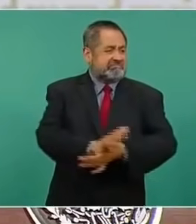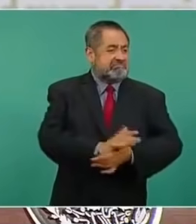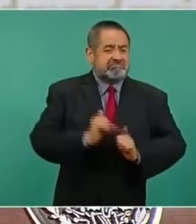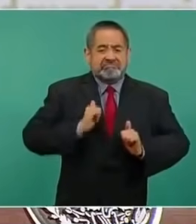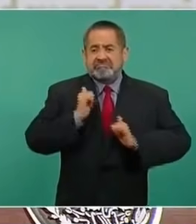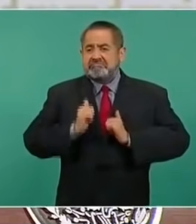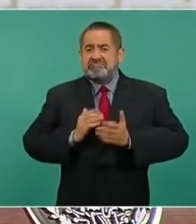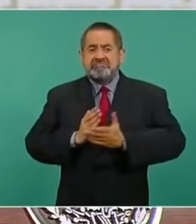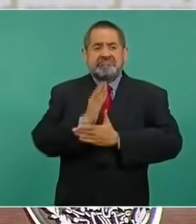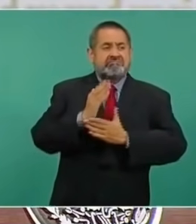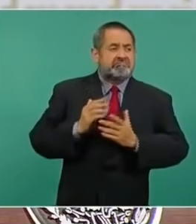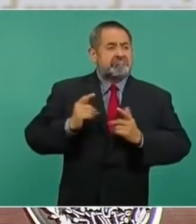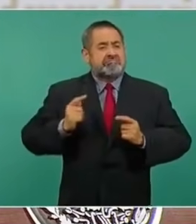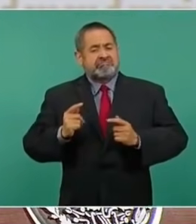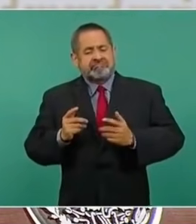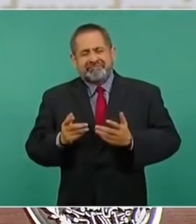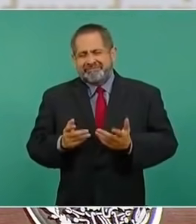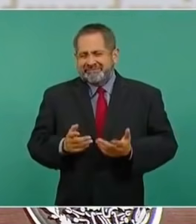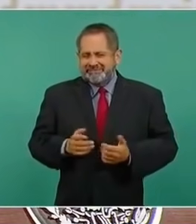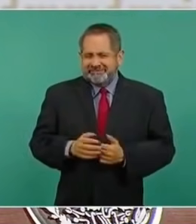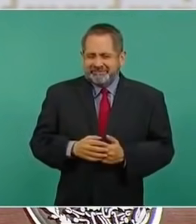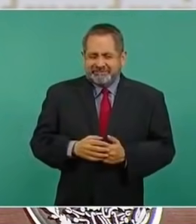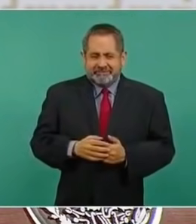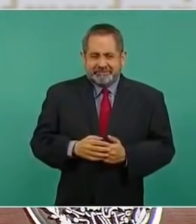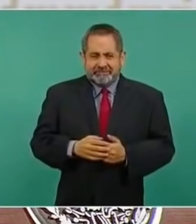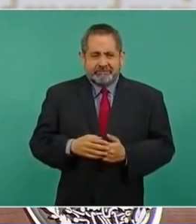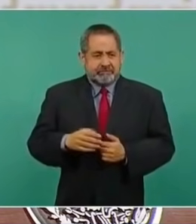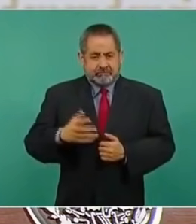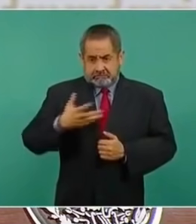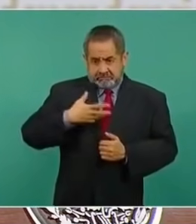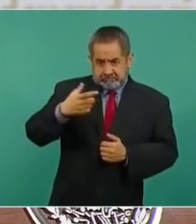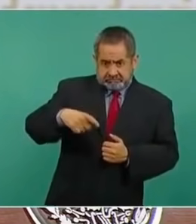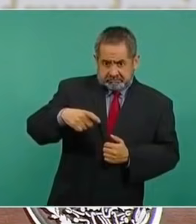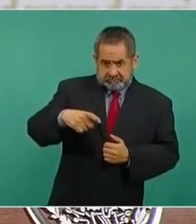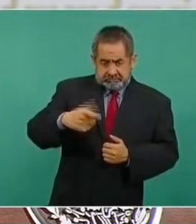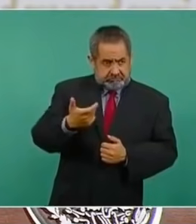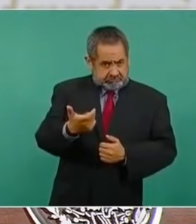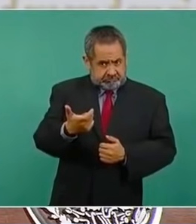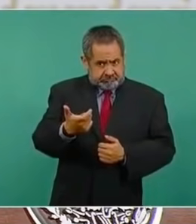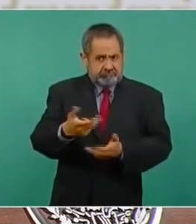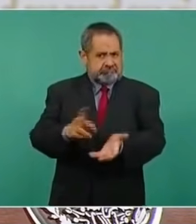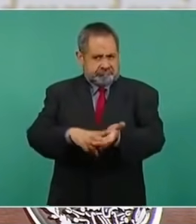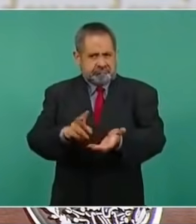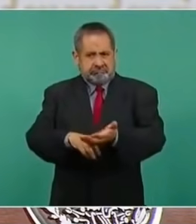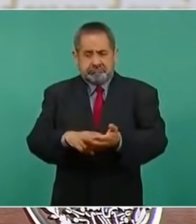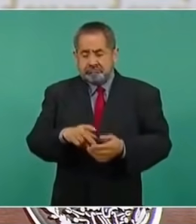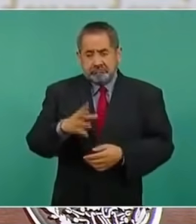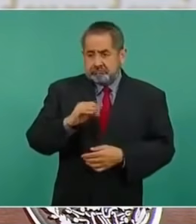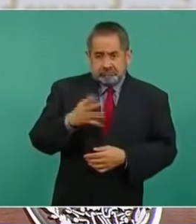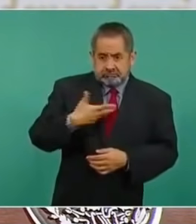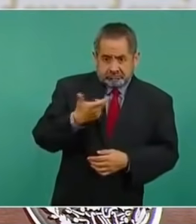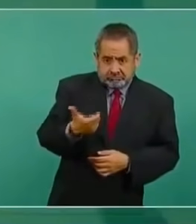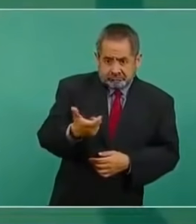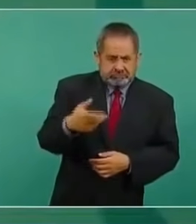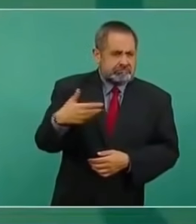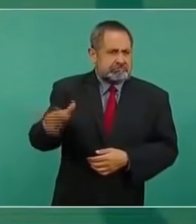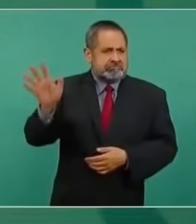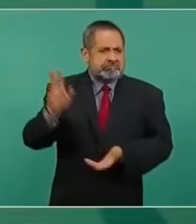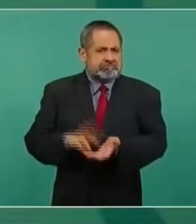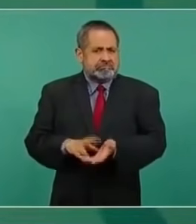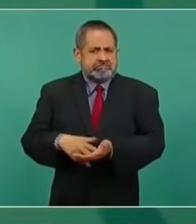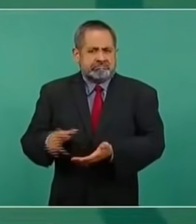Y el que tiene, vale. Aunque no tiene, no vale nada.